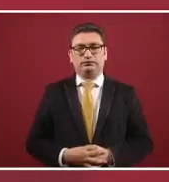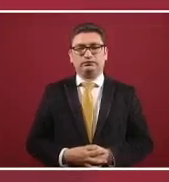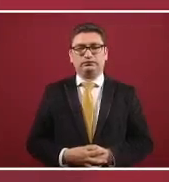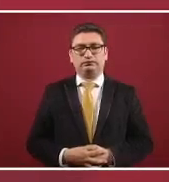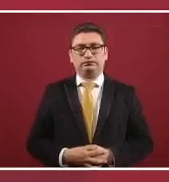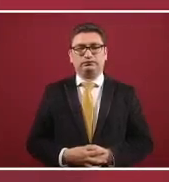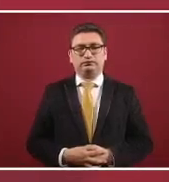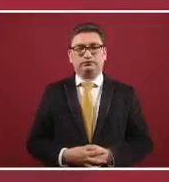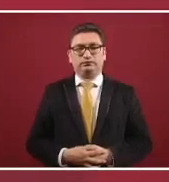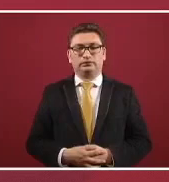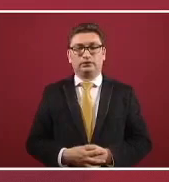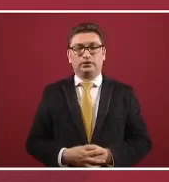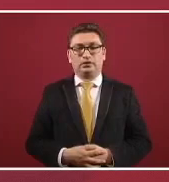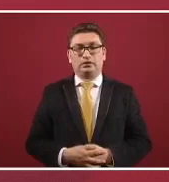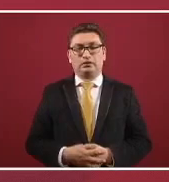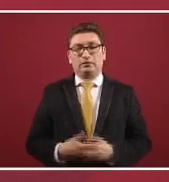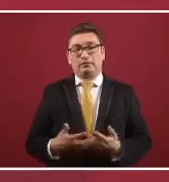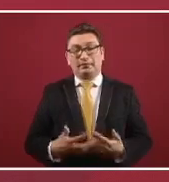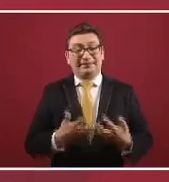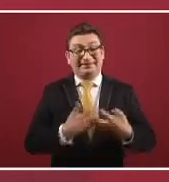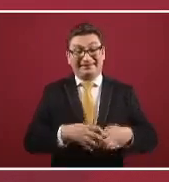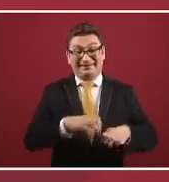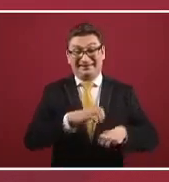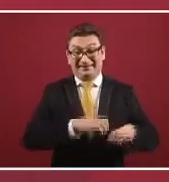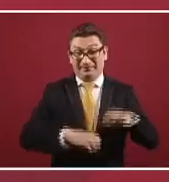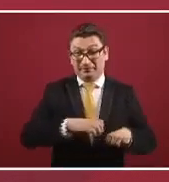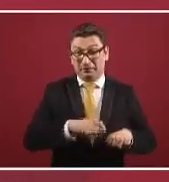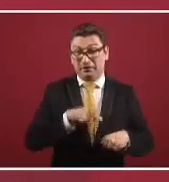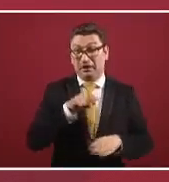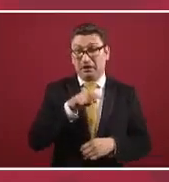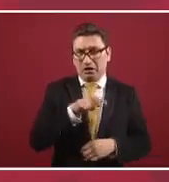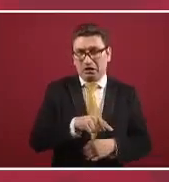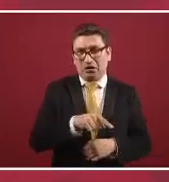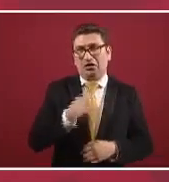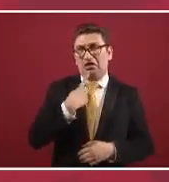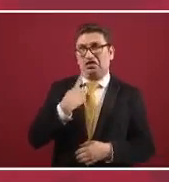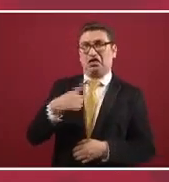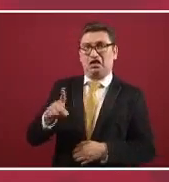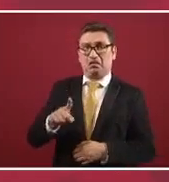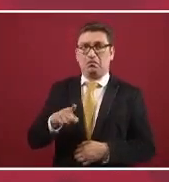fue la empresa la que no cumplió. Entonces hay un